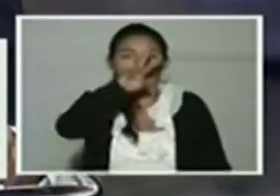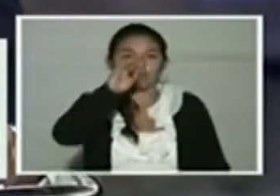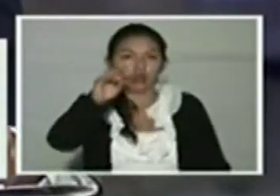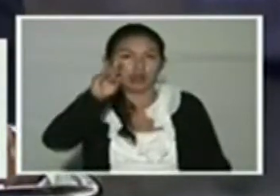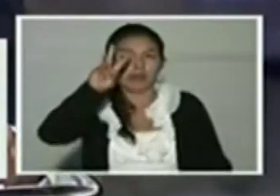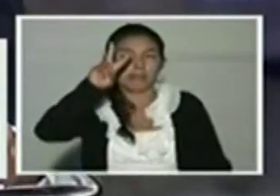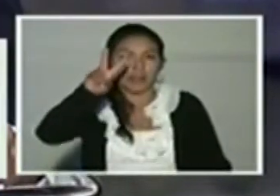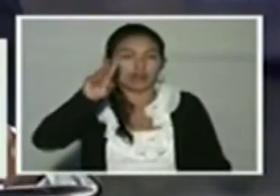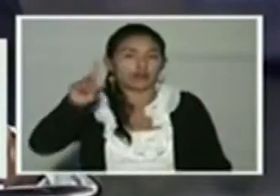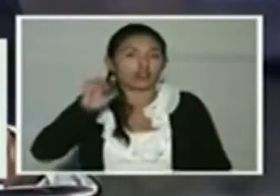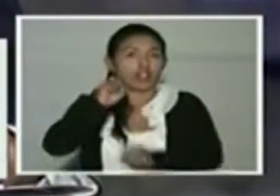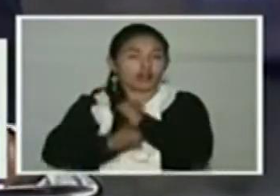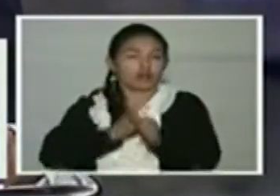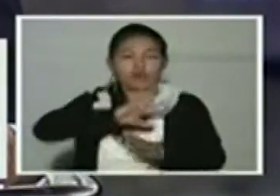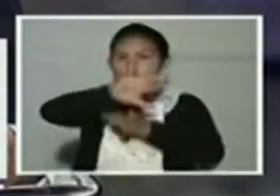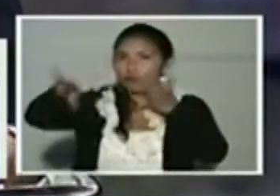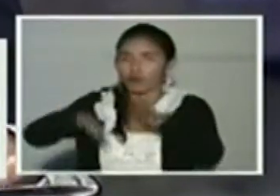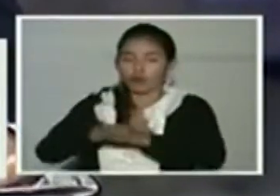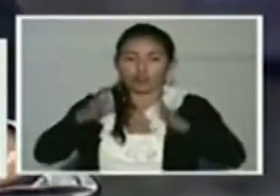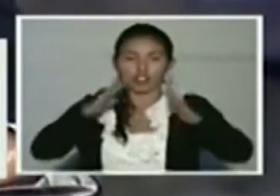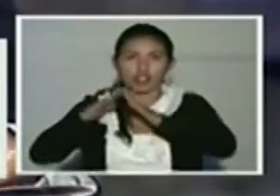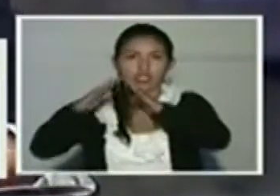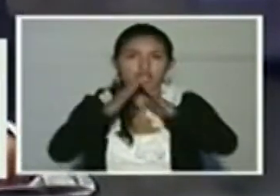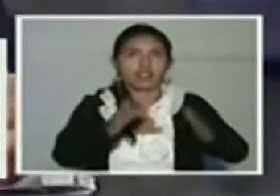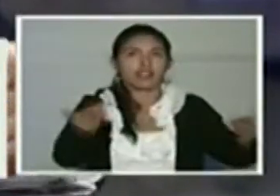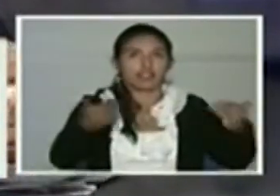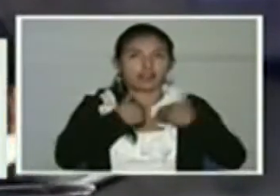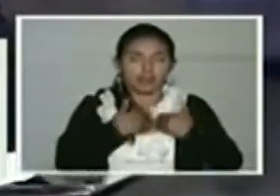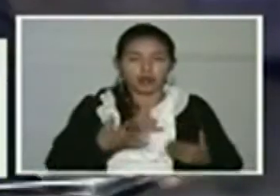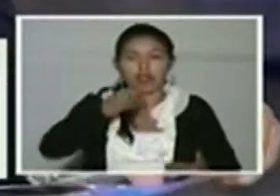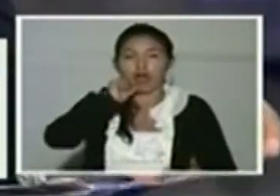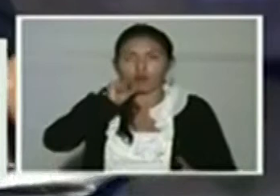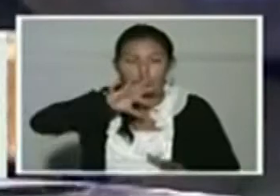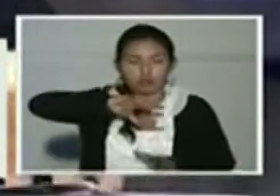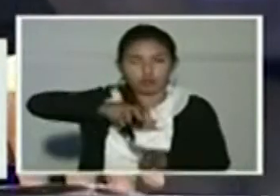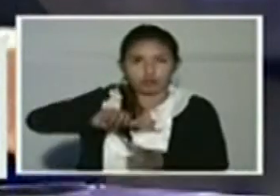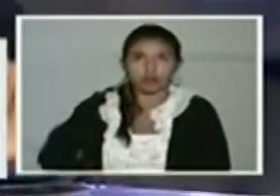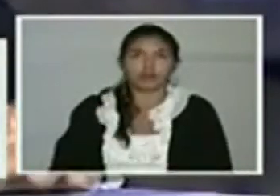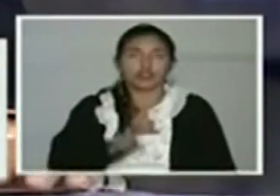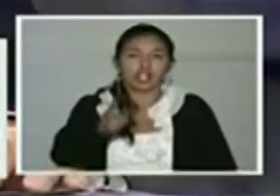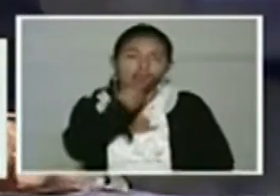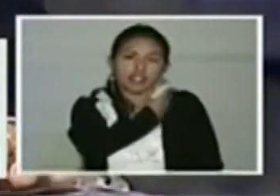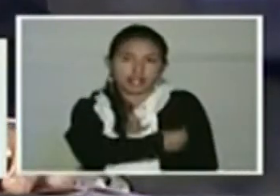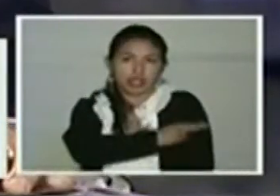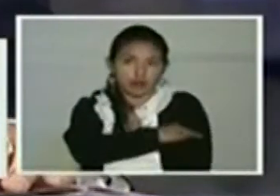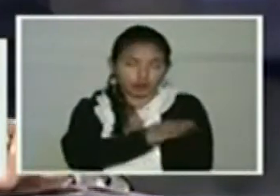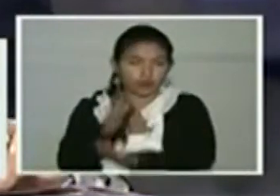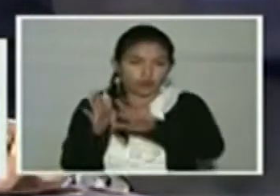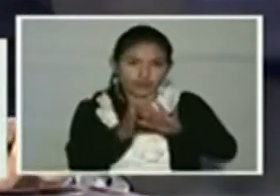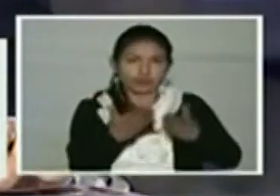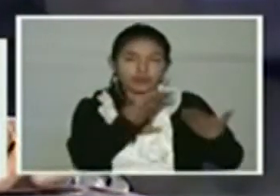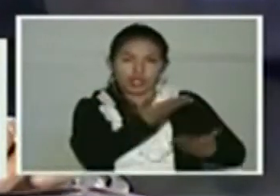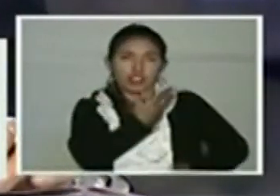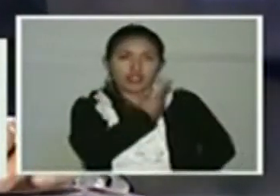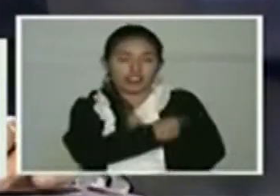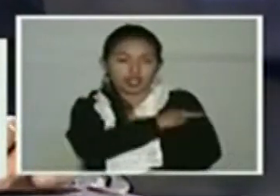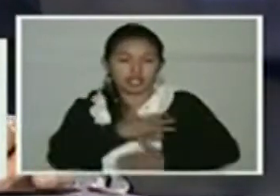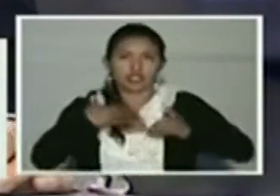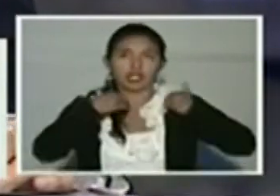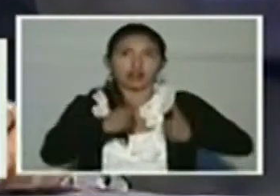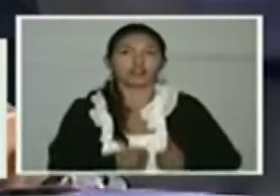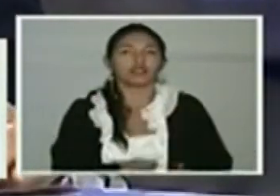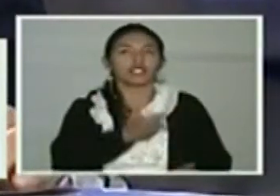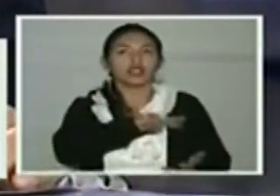todos los hogares del perú tiene este vital servicio básico en salud nuestra propuesta se resume